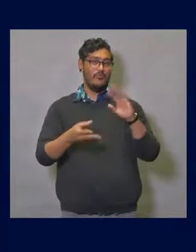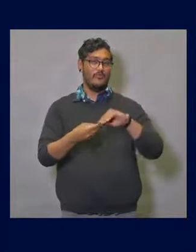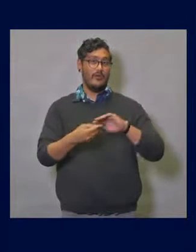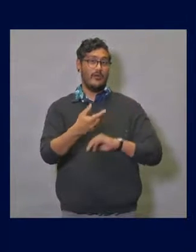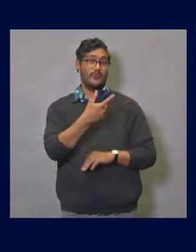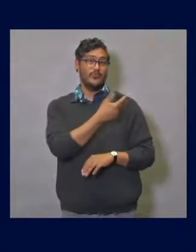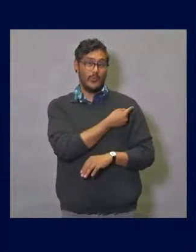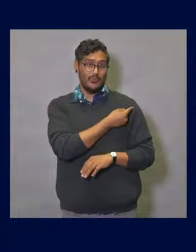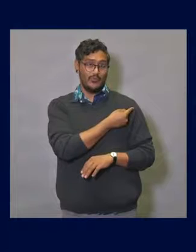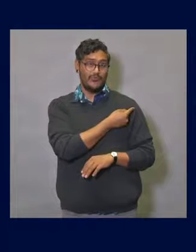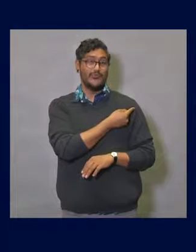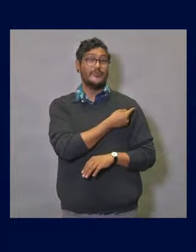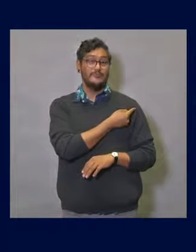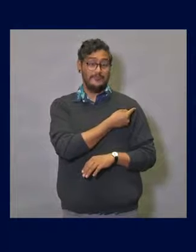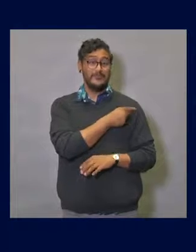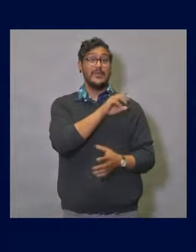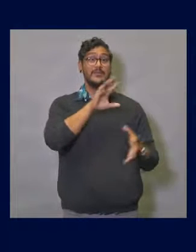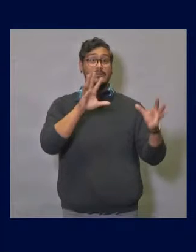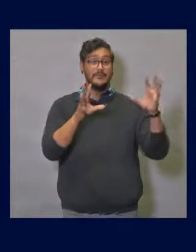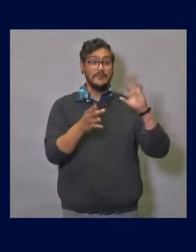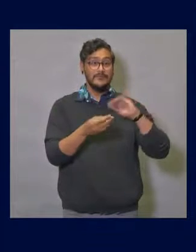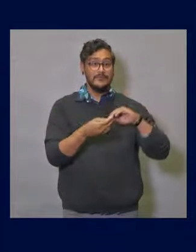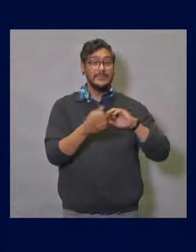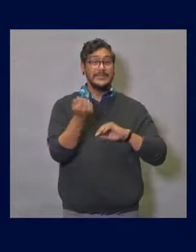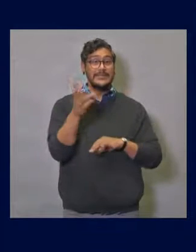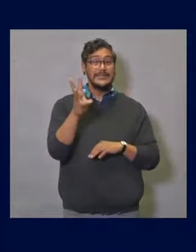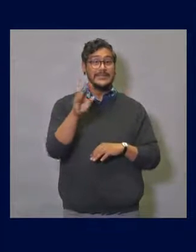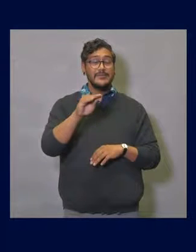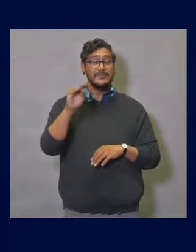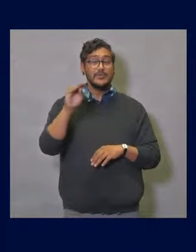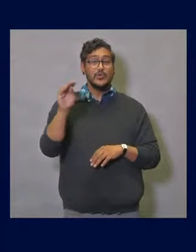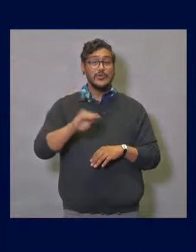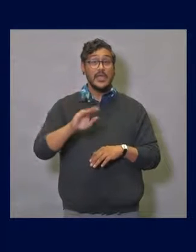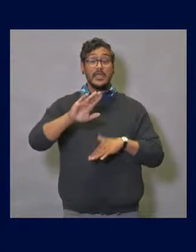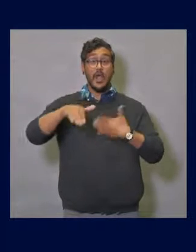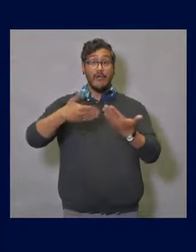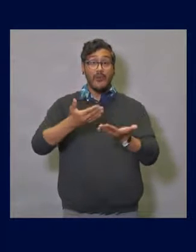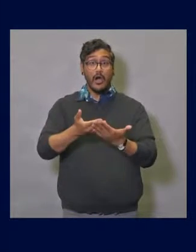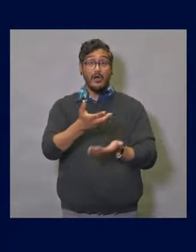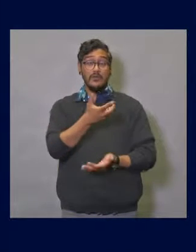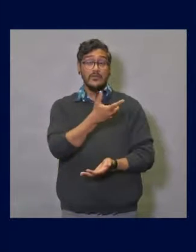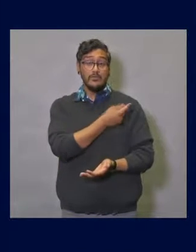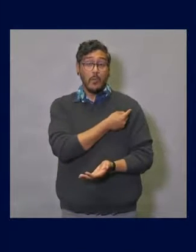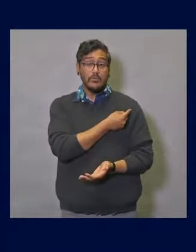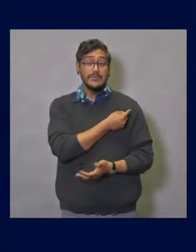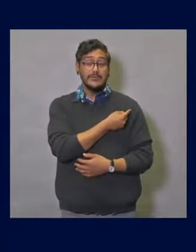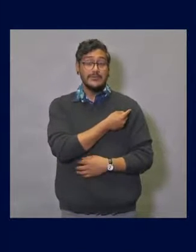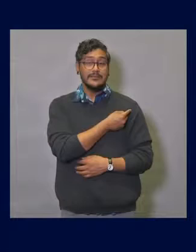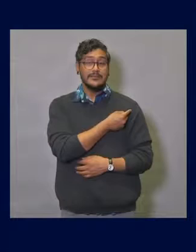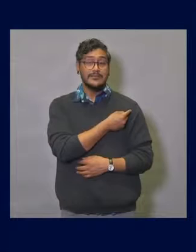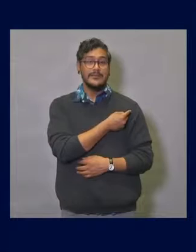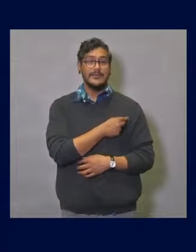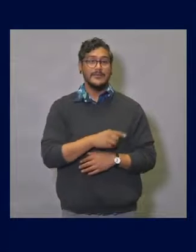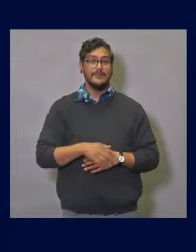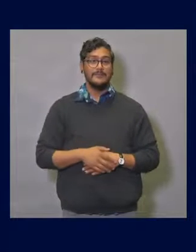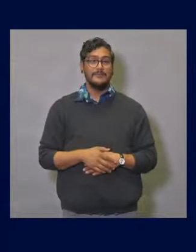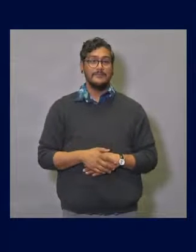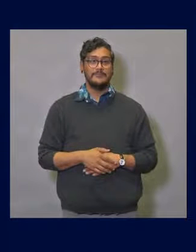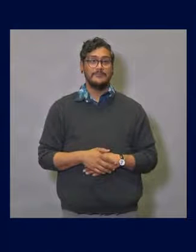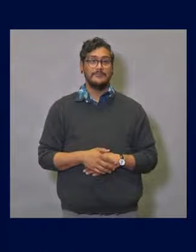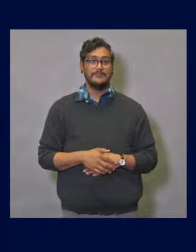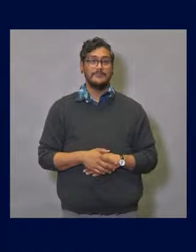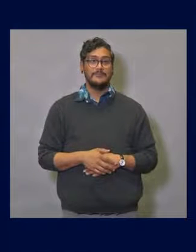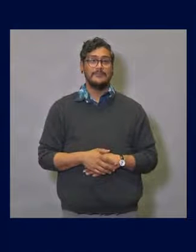vacunación. En total, el 16% de todas las dosis administradas en los centros de vacunación administrados por el